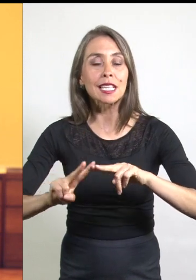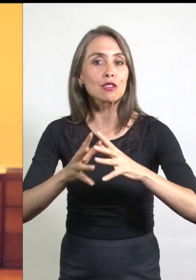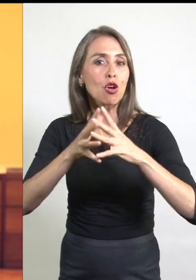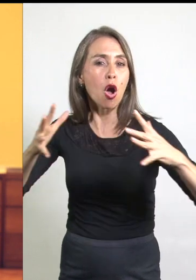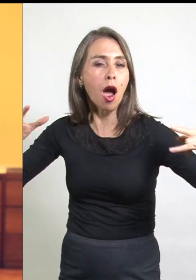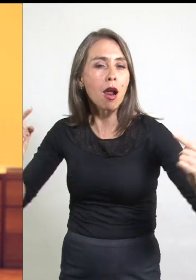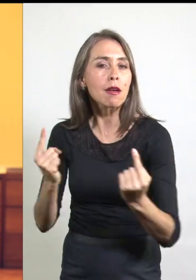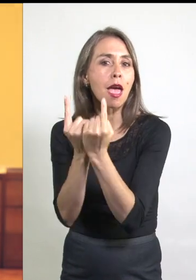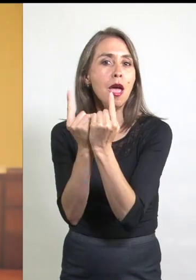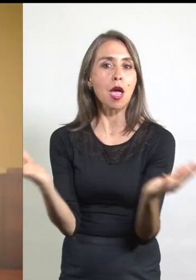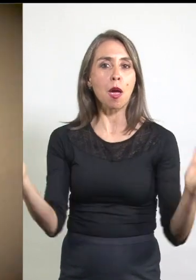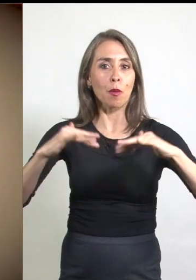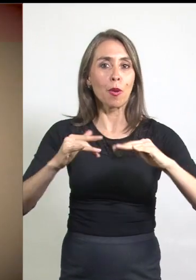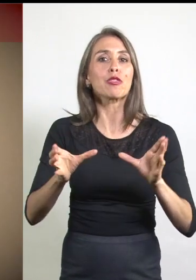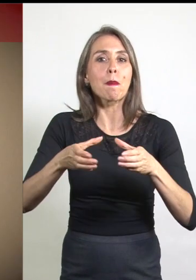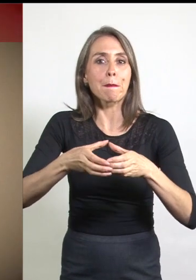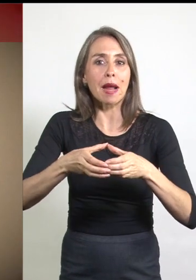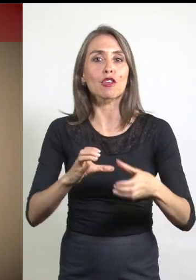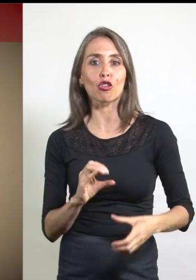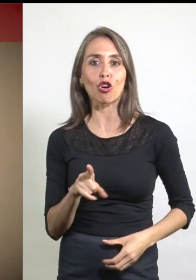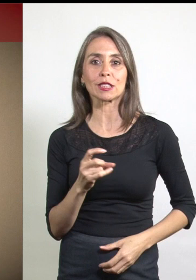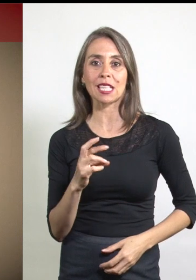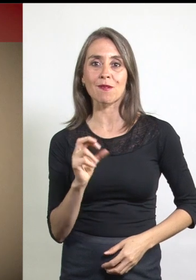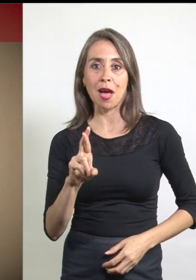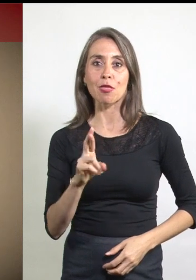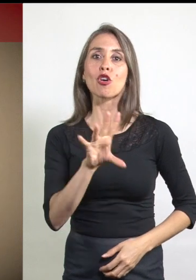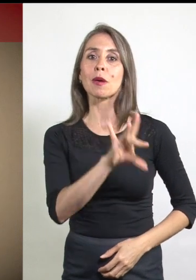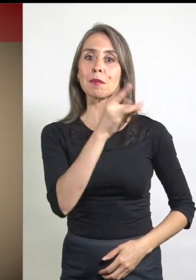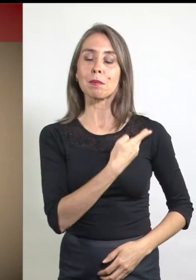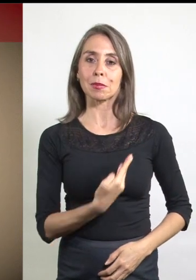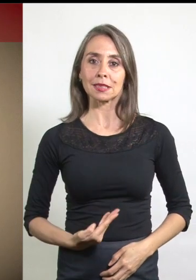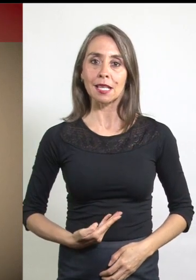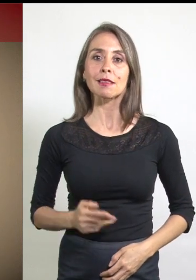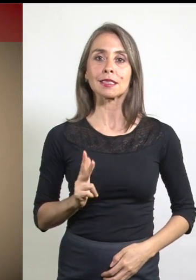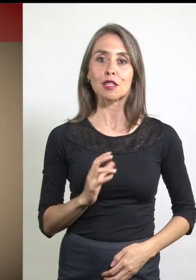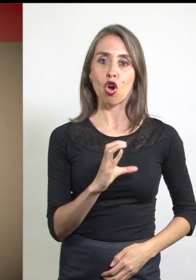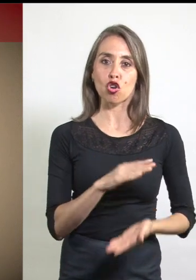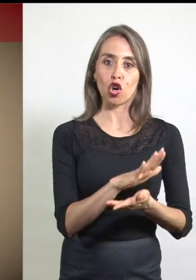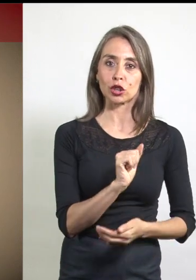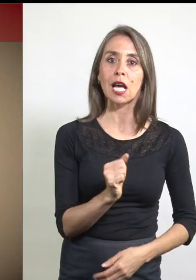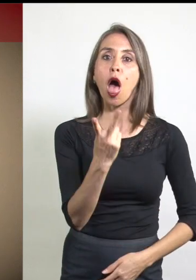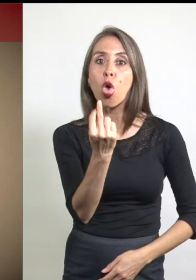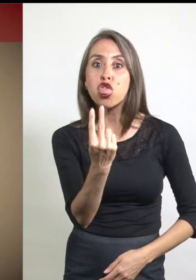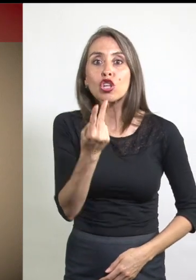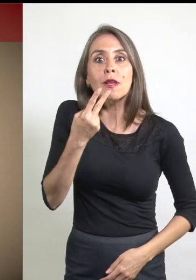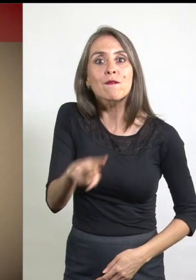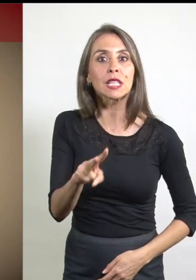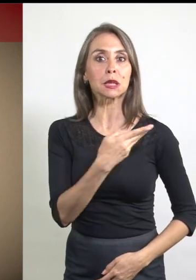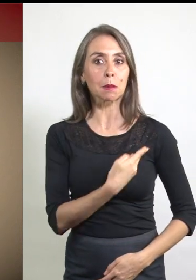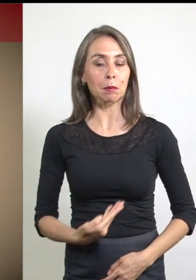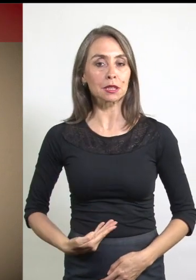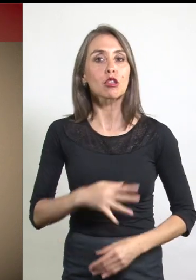gran convención del Partido Conservador. Fue elegido presidente Domingo Fernández Concha y 12